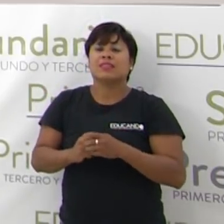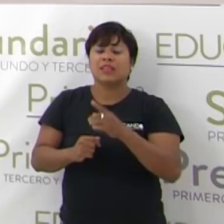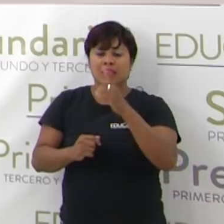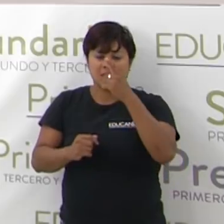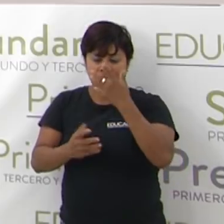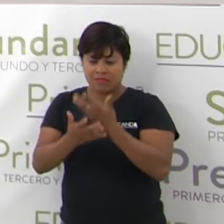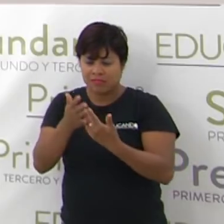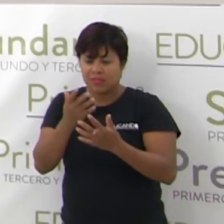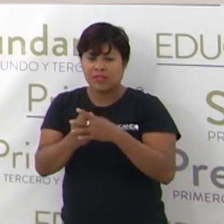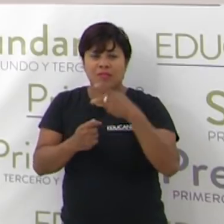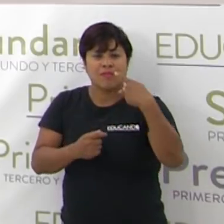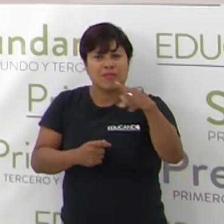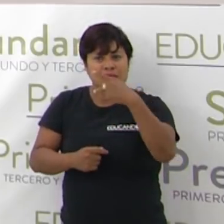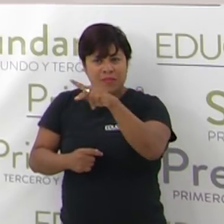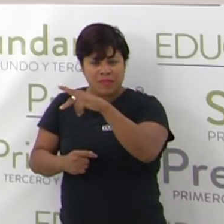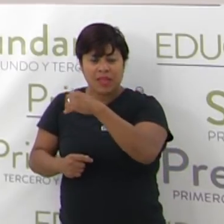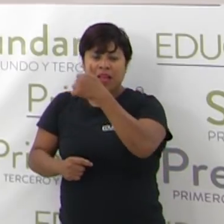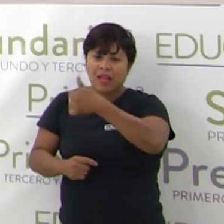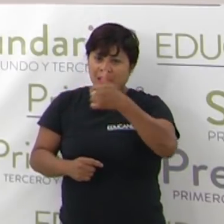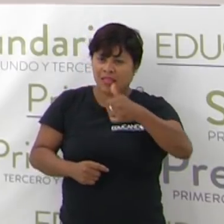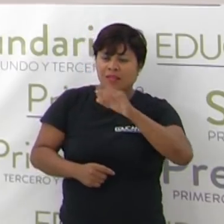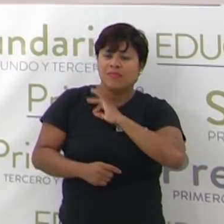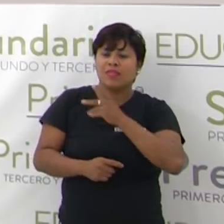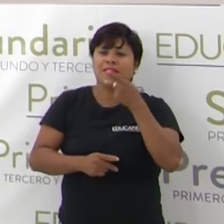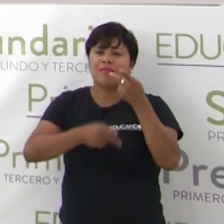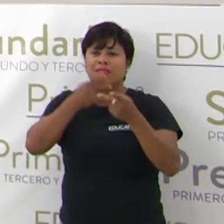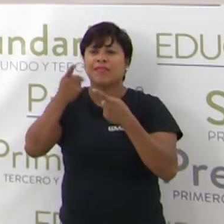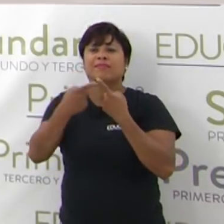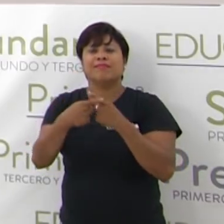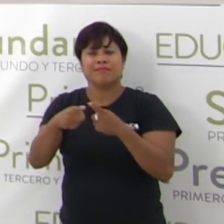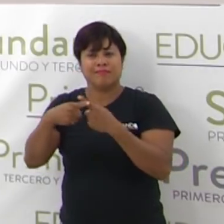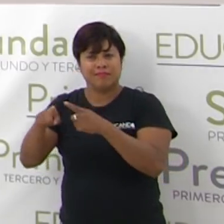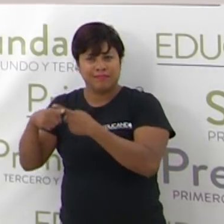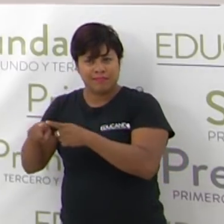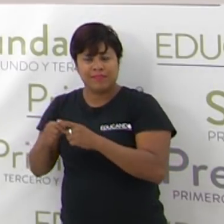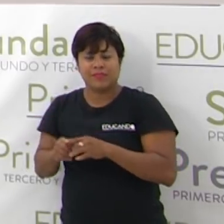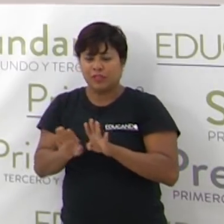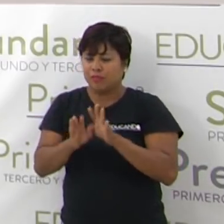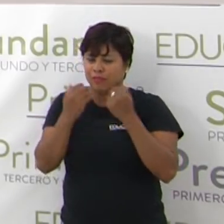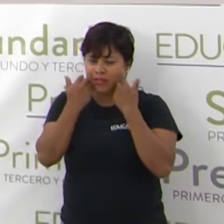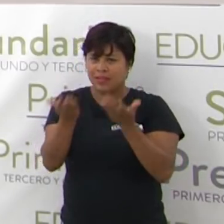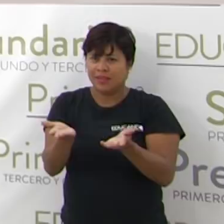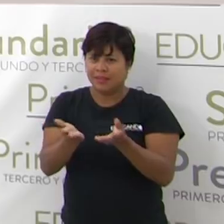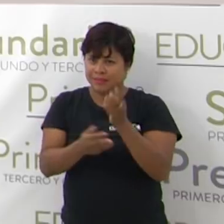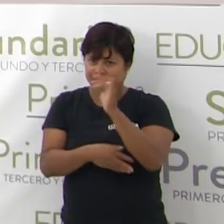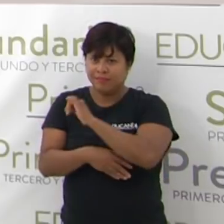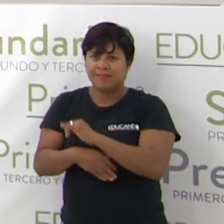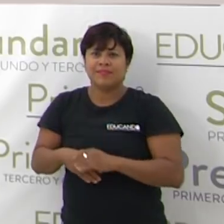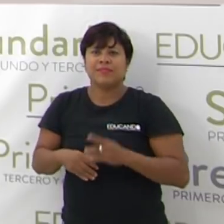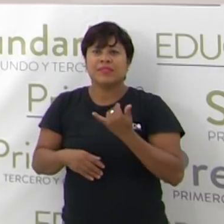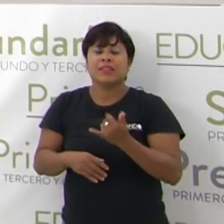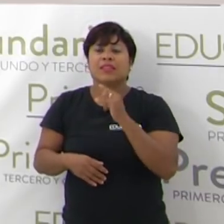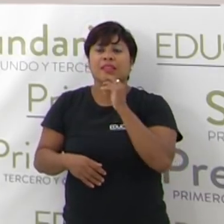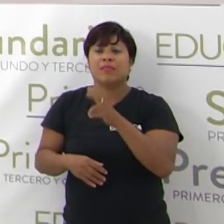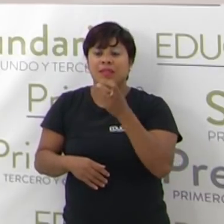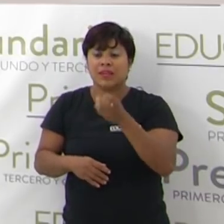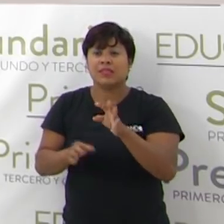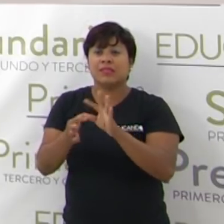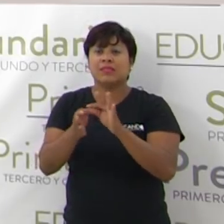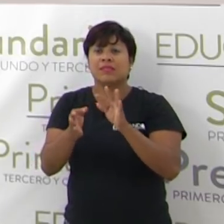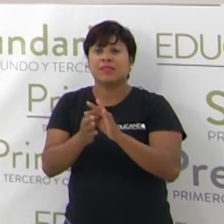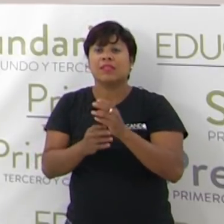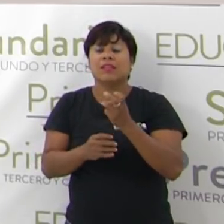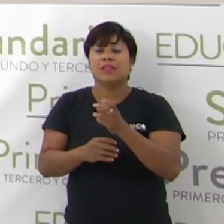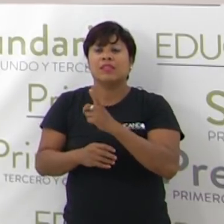creación propia. Cada uno de nosotros lo puede hacer como se le dé la gana, ¿verdad? Y también esta narración nos